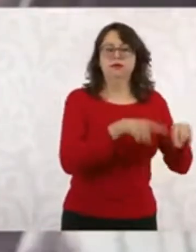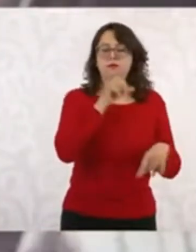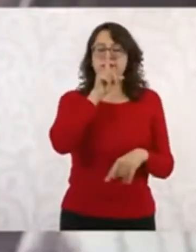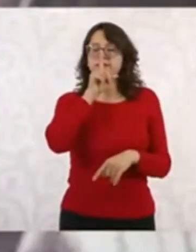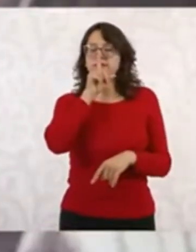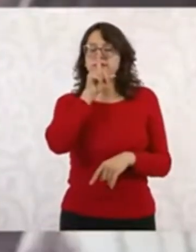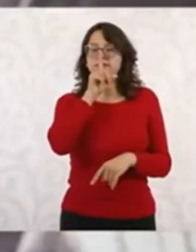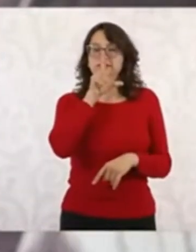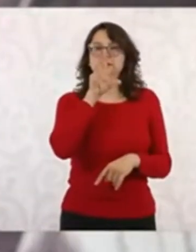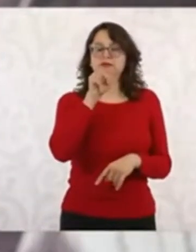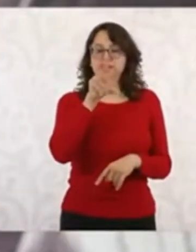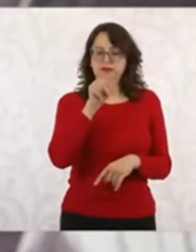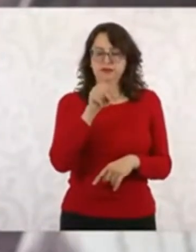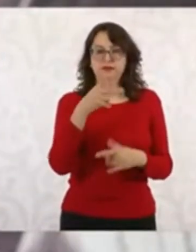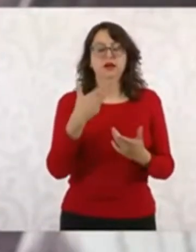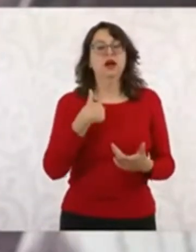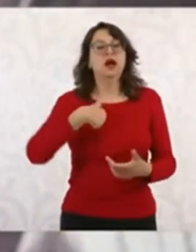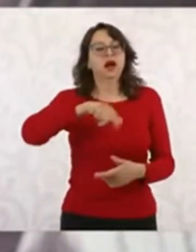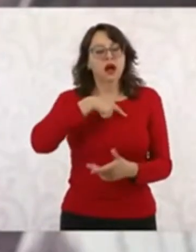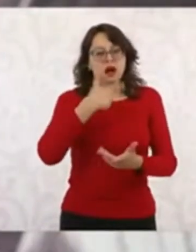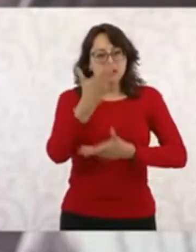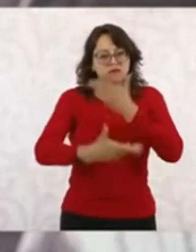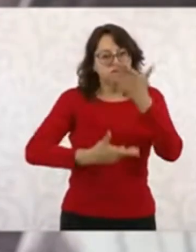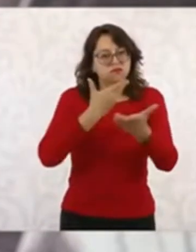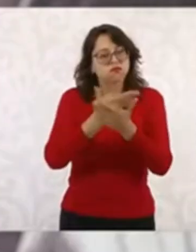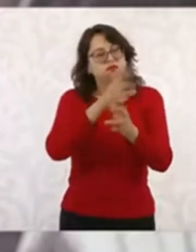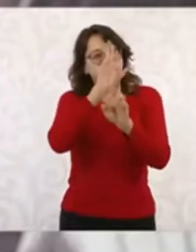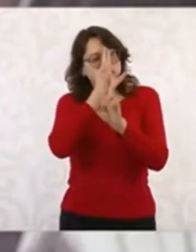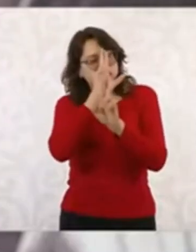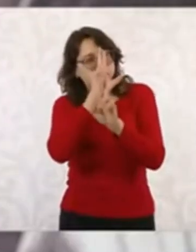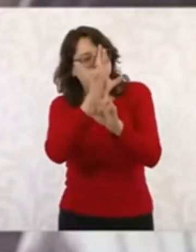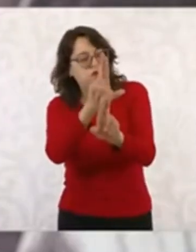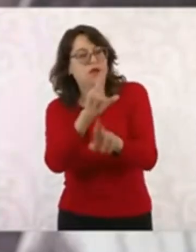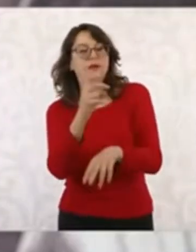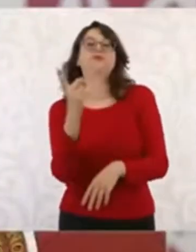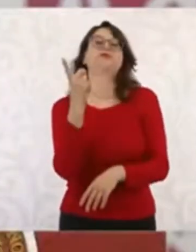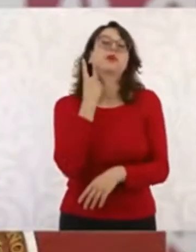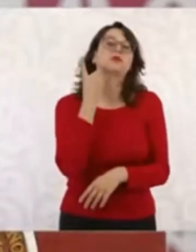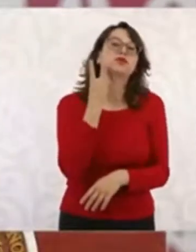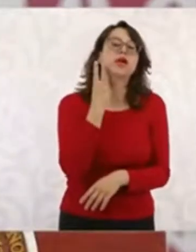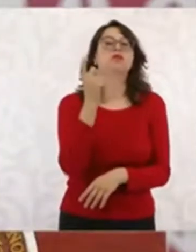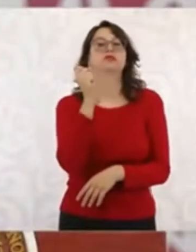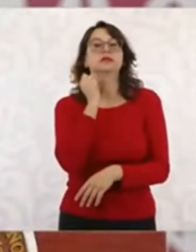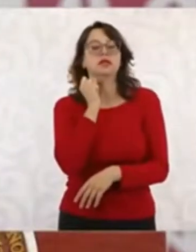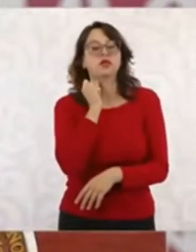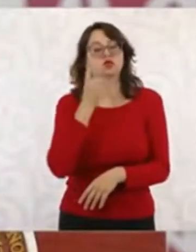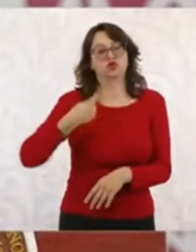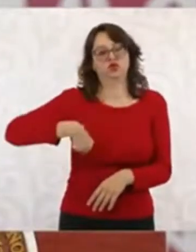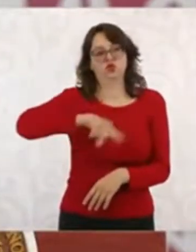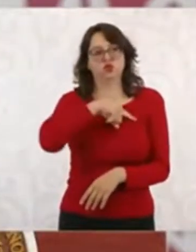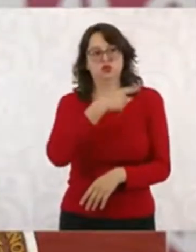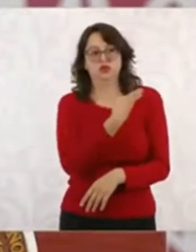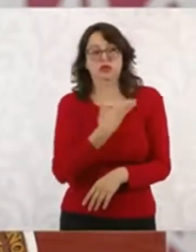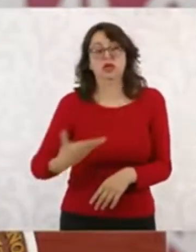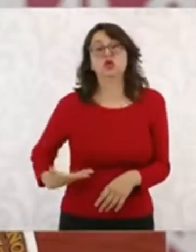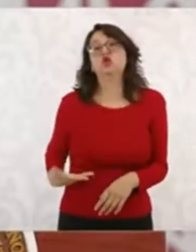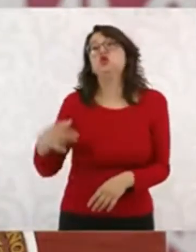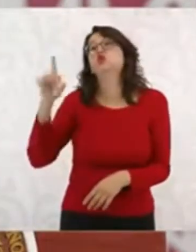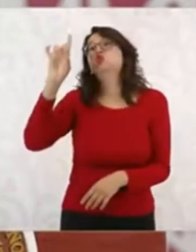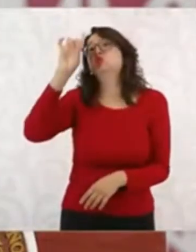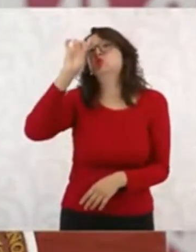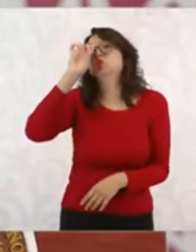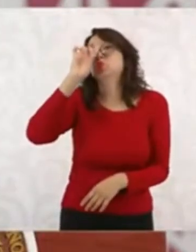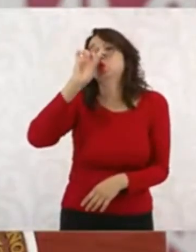diálogo constructivo institucional entre poderes, nos permitimos sugerir respetuosamente, y si así lo